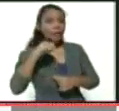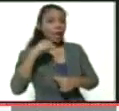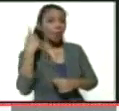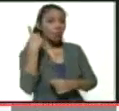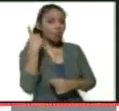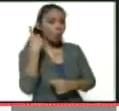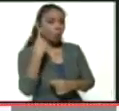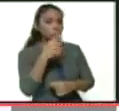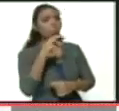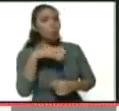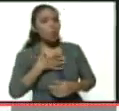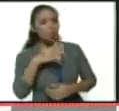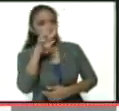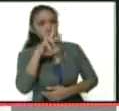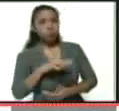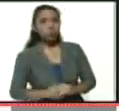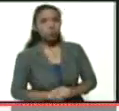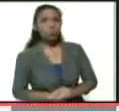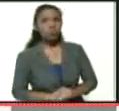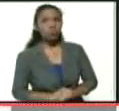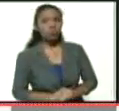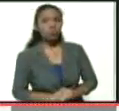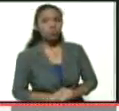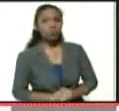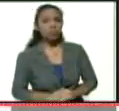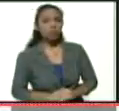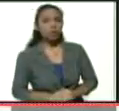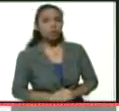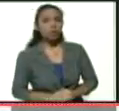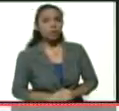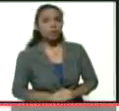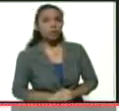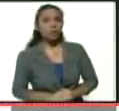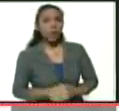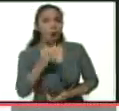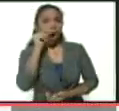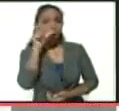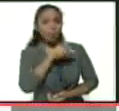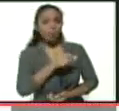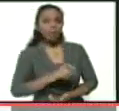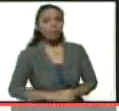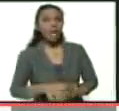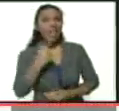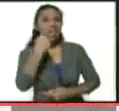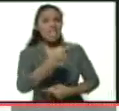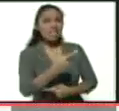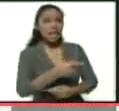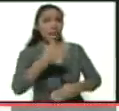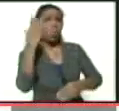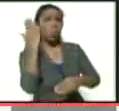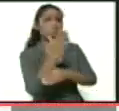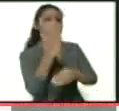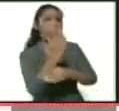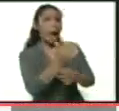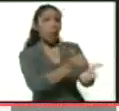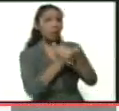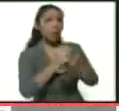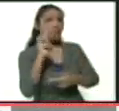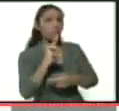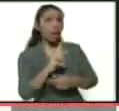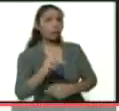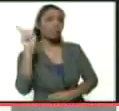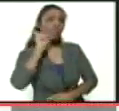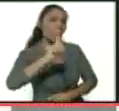leer. Dame, de Claudio, dile. Claudio Fermín. Dice, dicen que las sanciones ayudan a Venezuela.